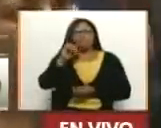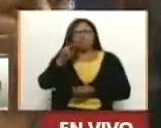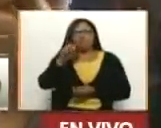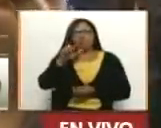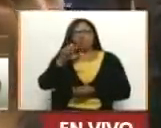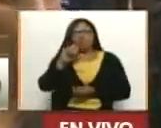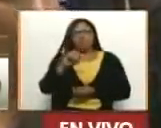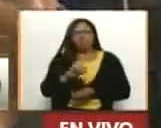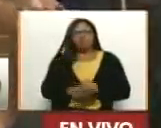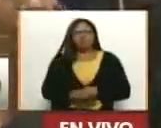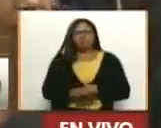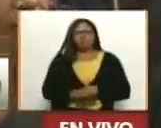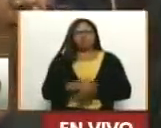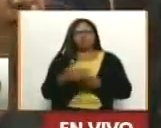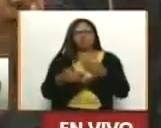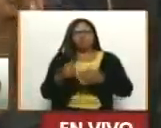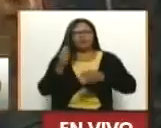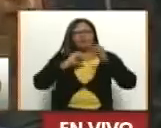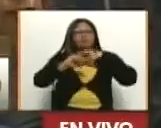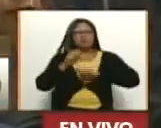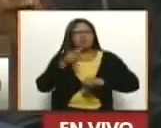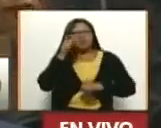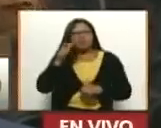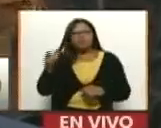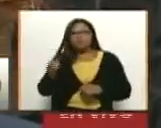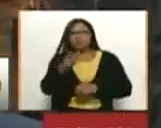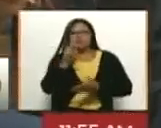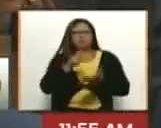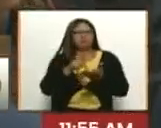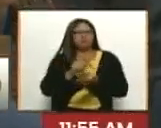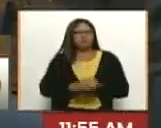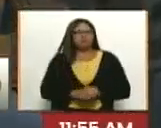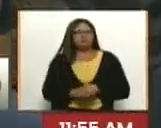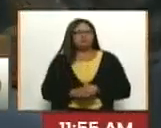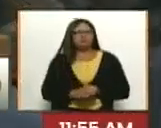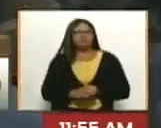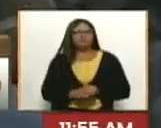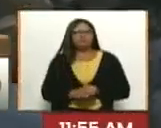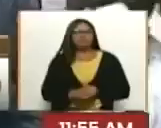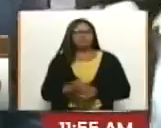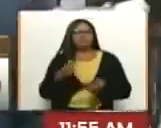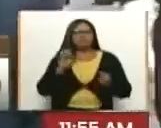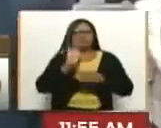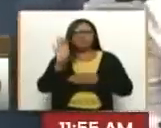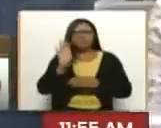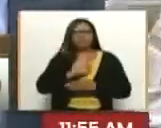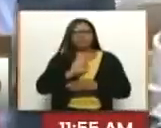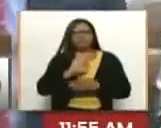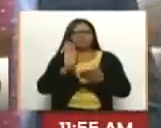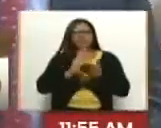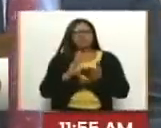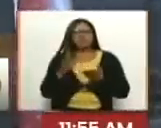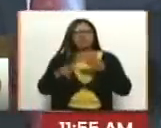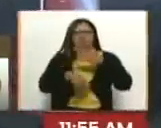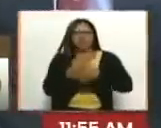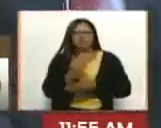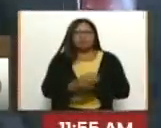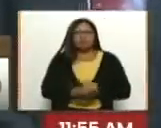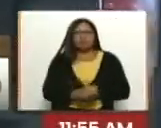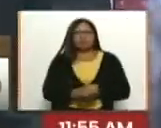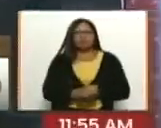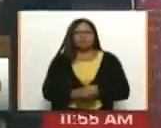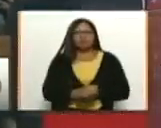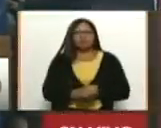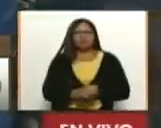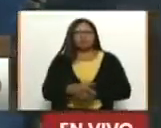de la Magistratura, Defensoría del Pueblo, Federación de Centros Universitarios, la SUNAI, Superintendencia Nacional de